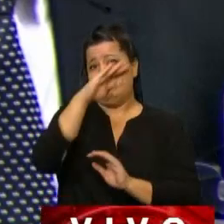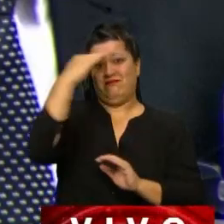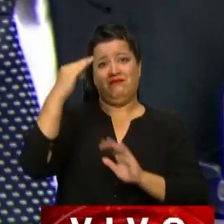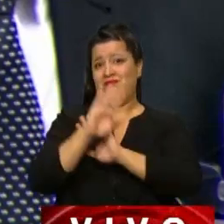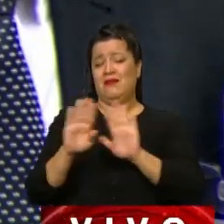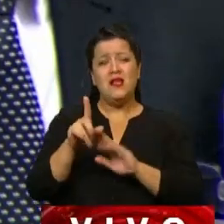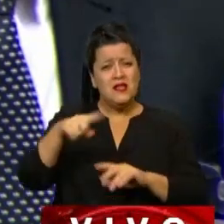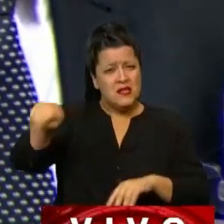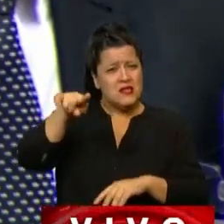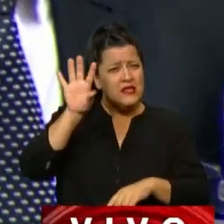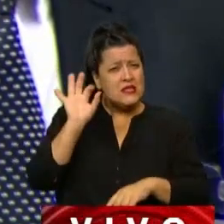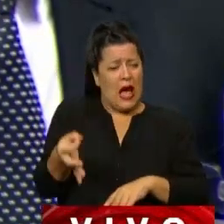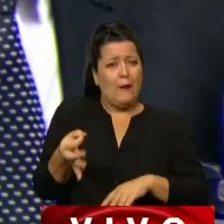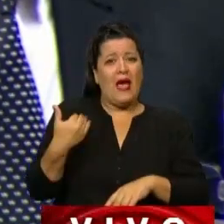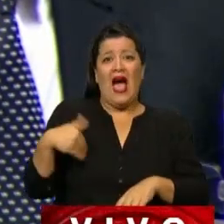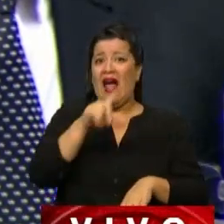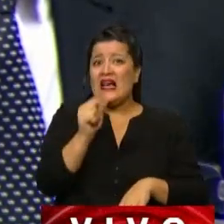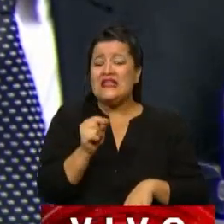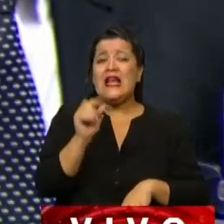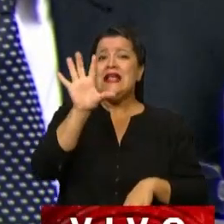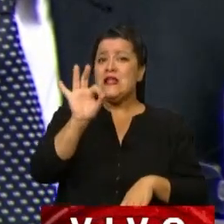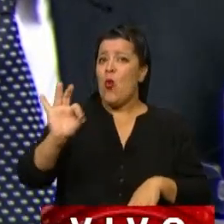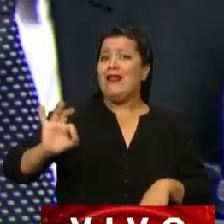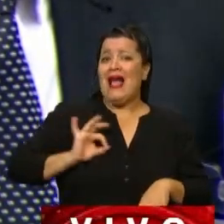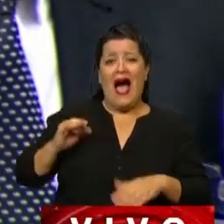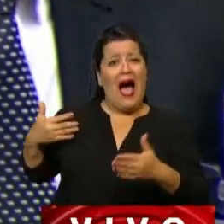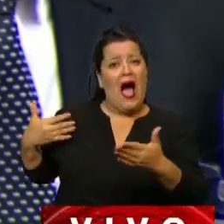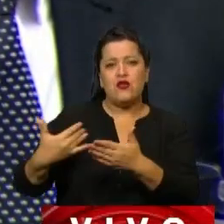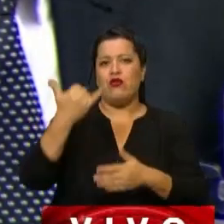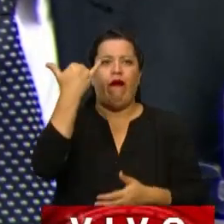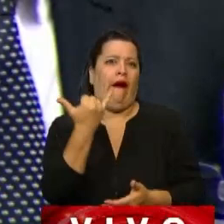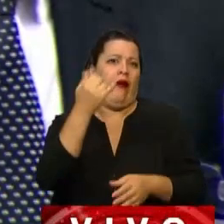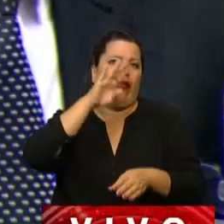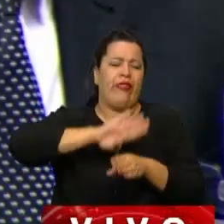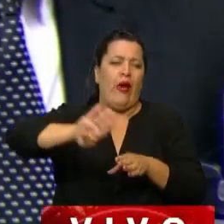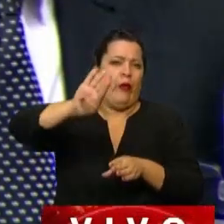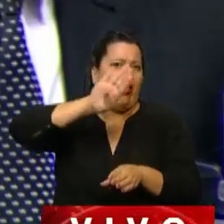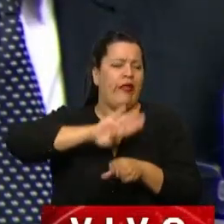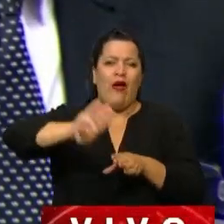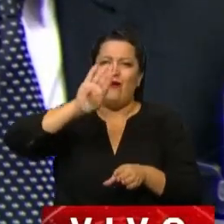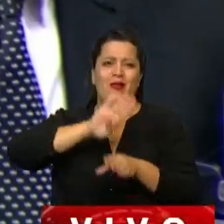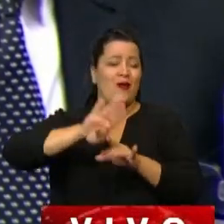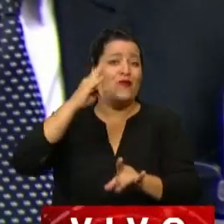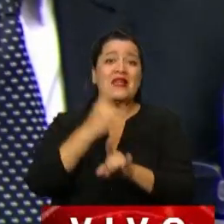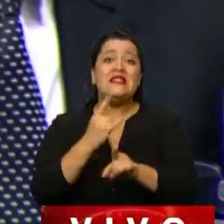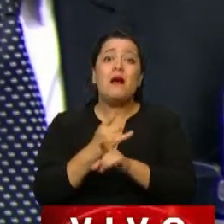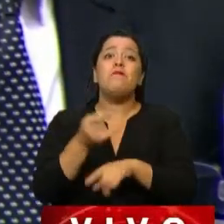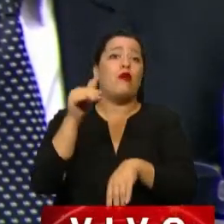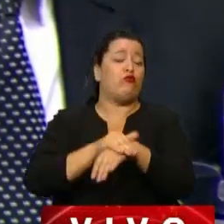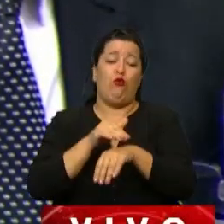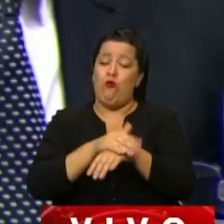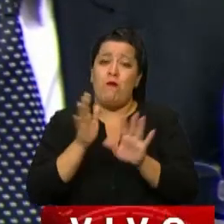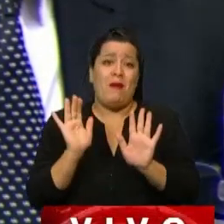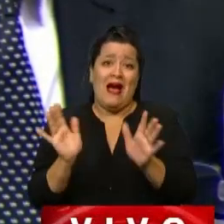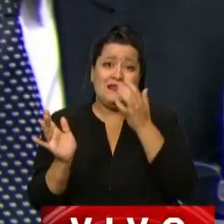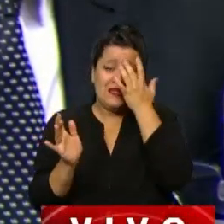Argentina hace 50 años que contrae deuda que traen